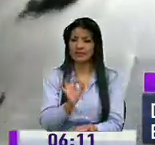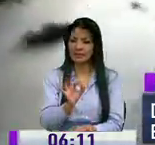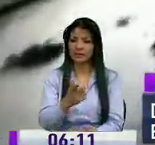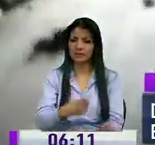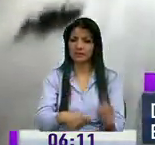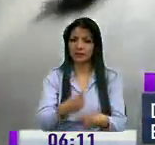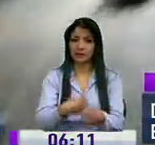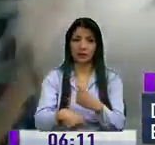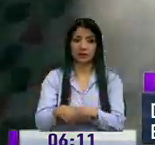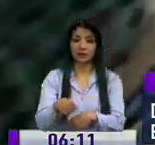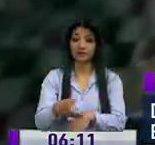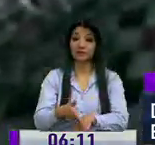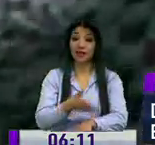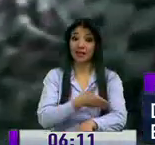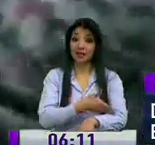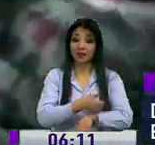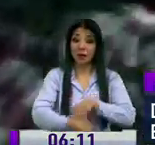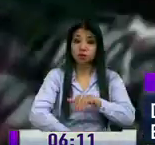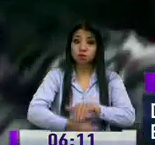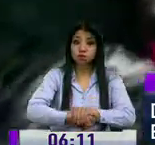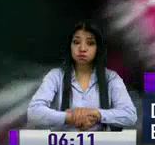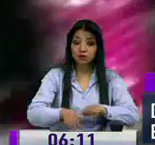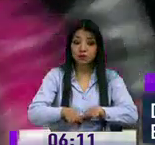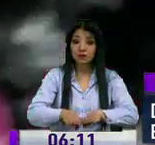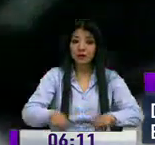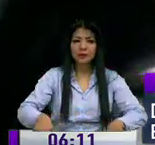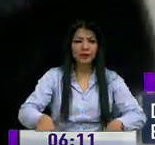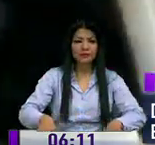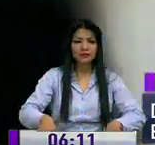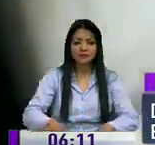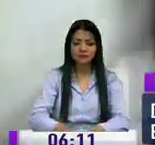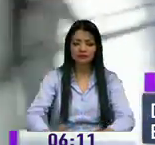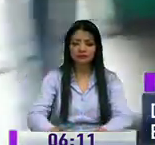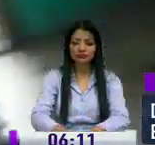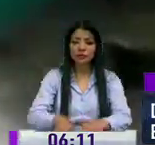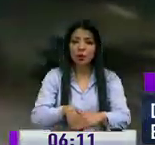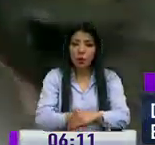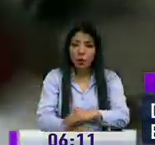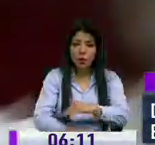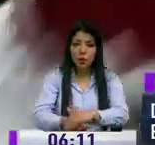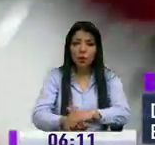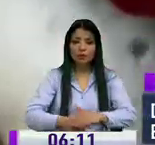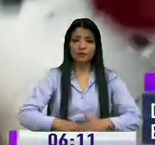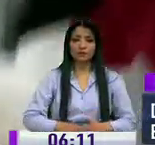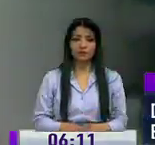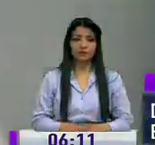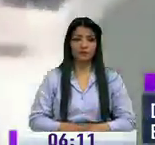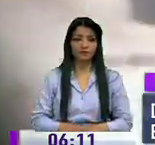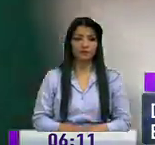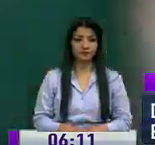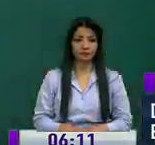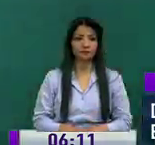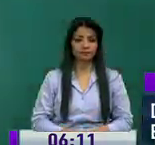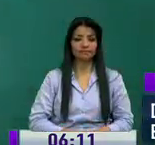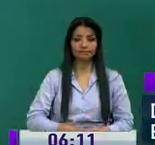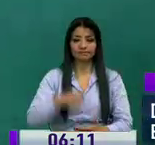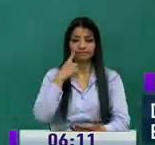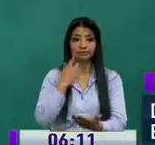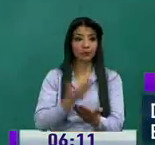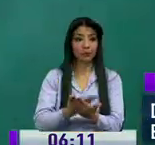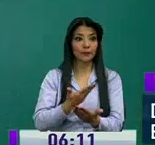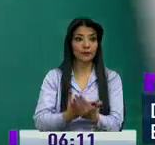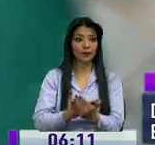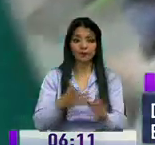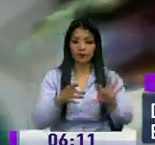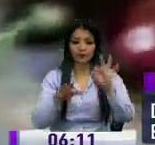sustancia que había sido ocultada entre las tablas que conformaban el piso del domicilio. Entre las evidencias se logró